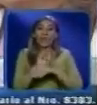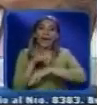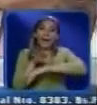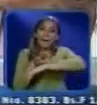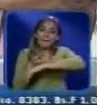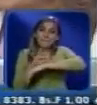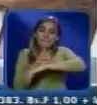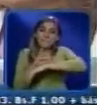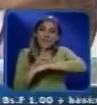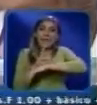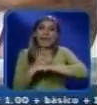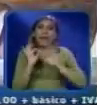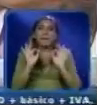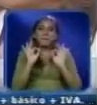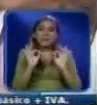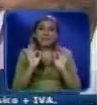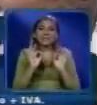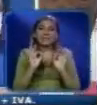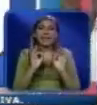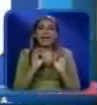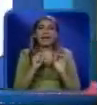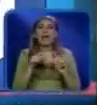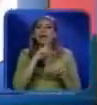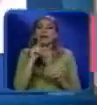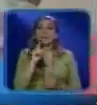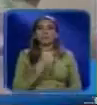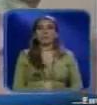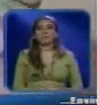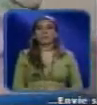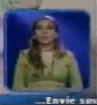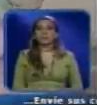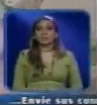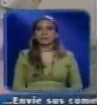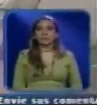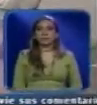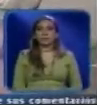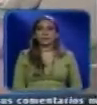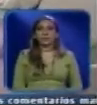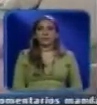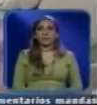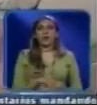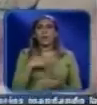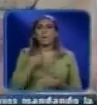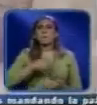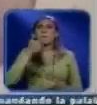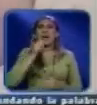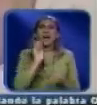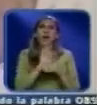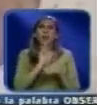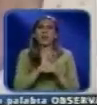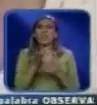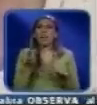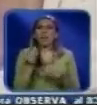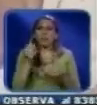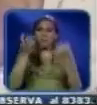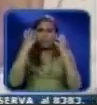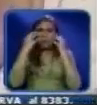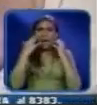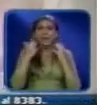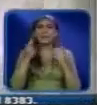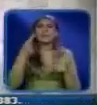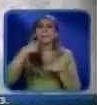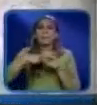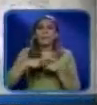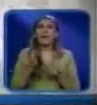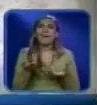importante, que tengan un pH ácido a neutro. ¿Cuáles son los otros cuidados además del baño para prevenir la resequedad